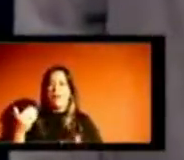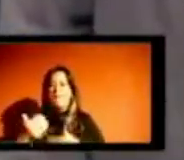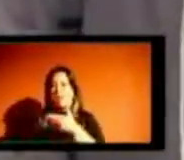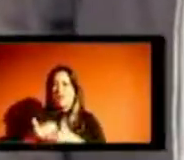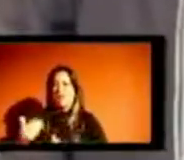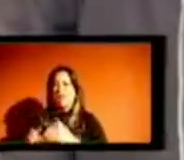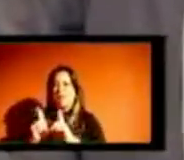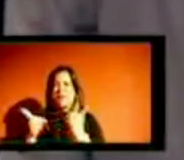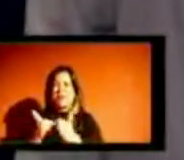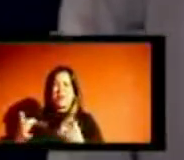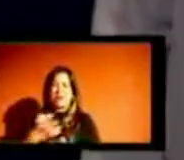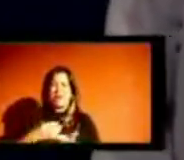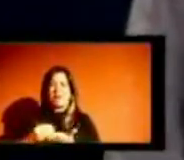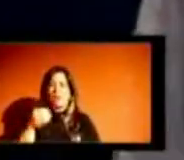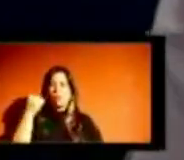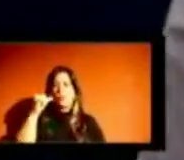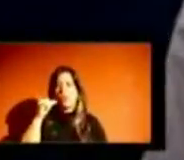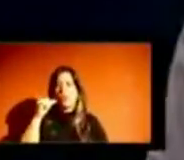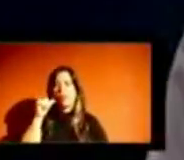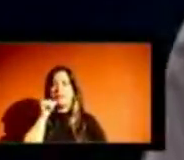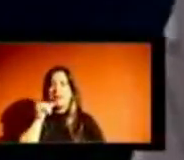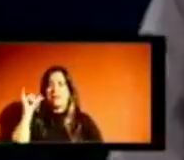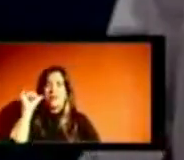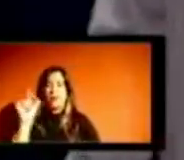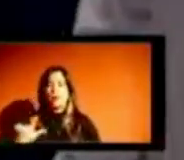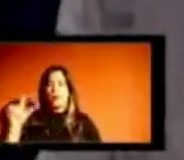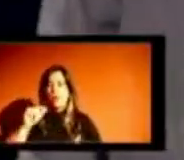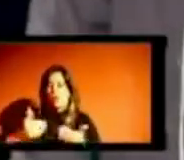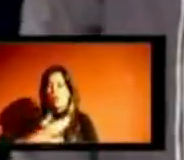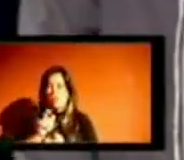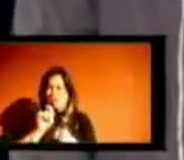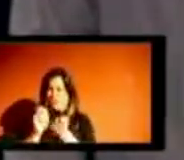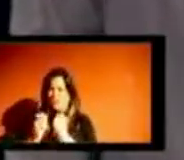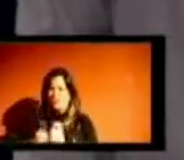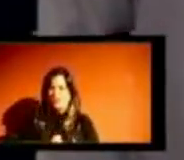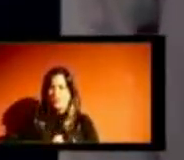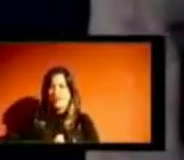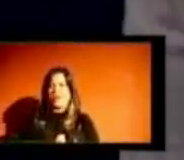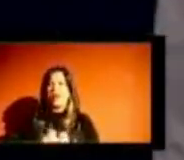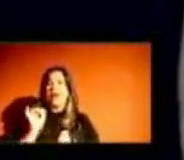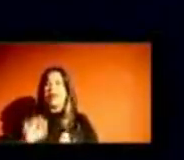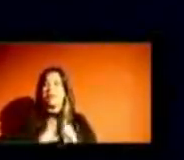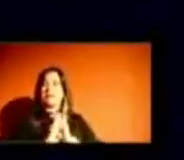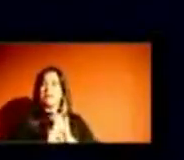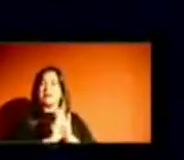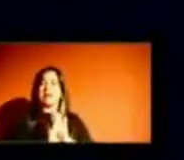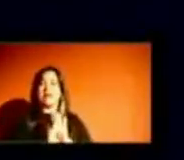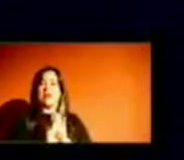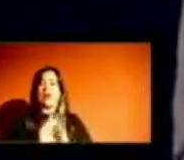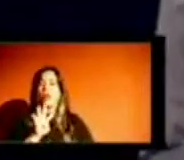Hacienda durante el día domingo y ayer lunes con estos nuevos cambios representan